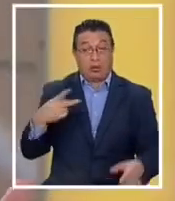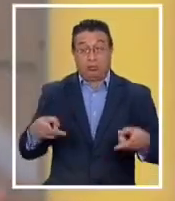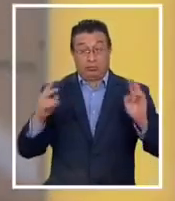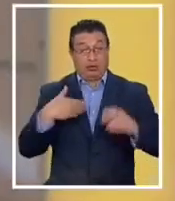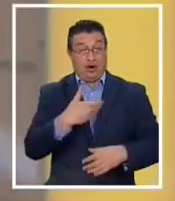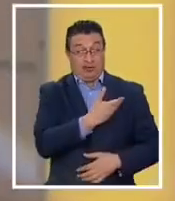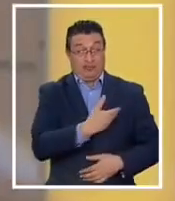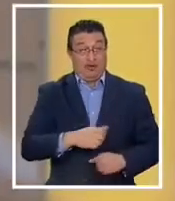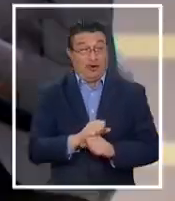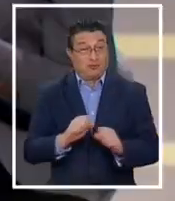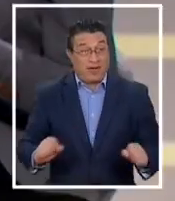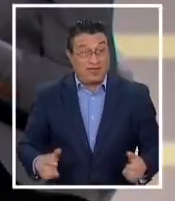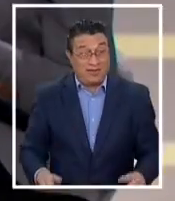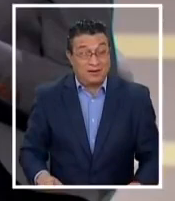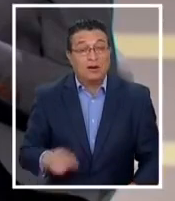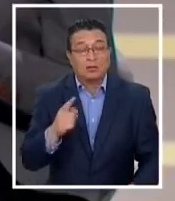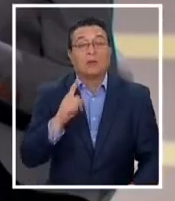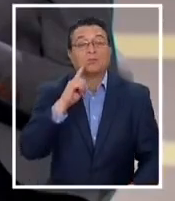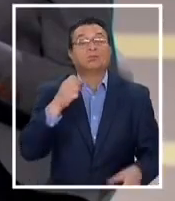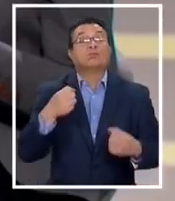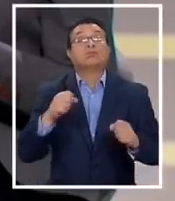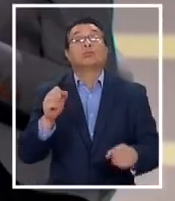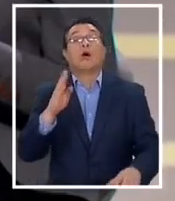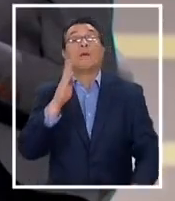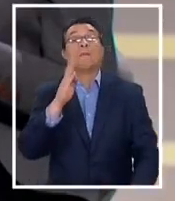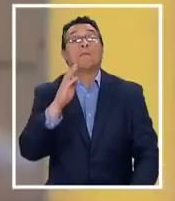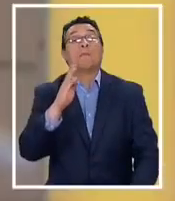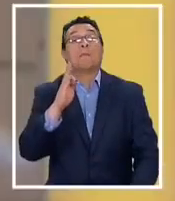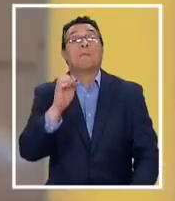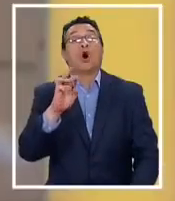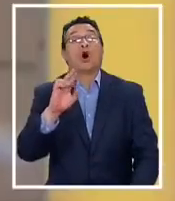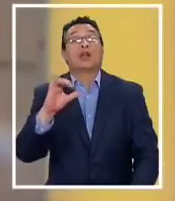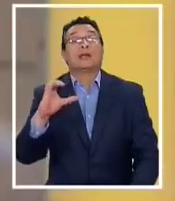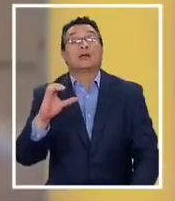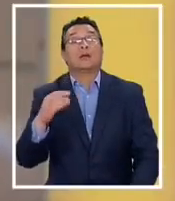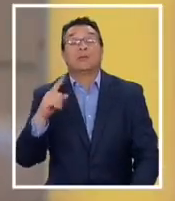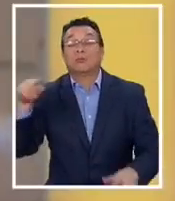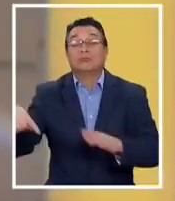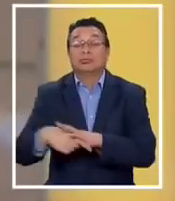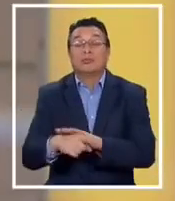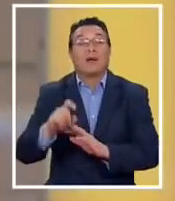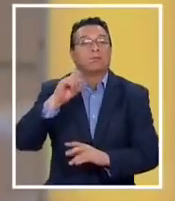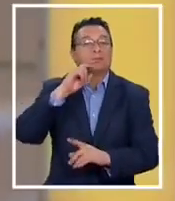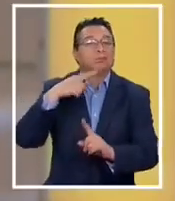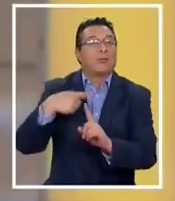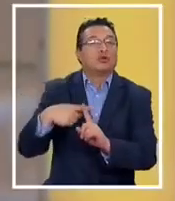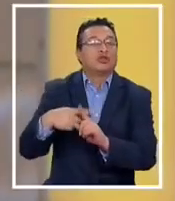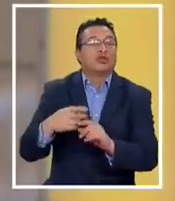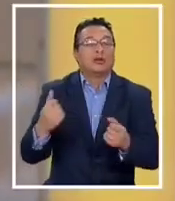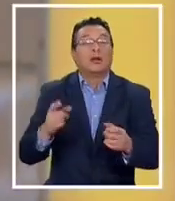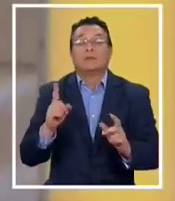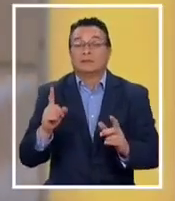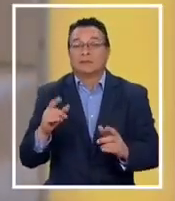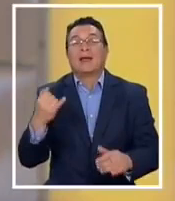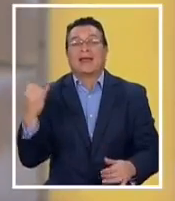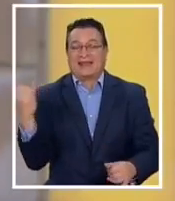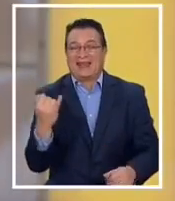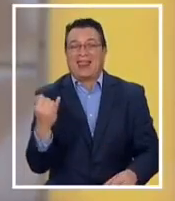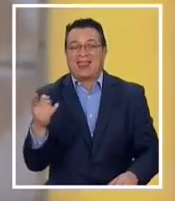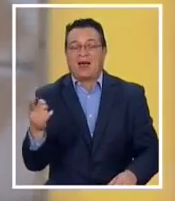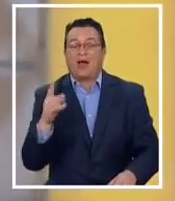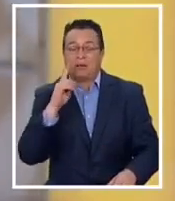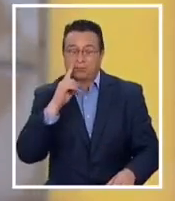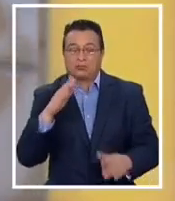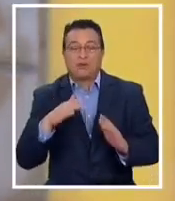gobernar no pierde con la entrada de gabriel boric gracias yo creo que gana además la unidad a la izquierda creo que se